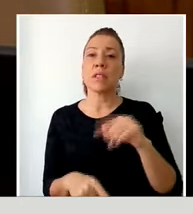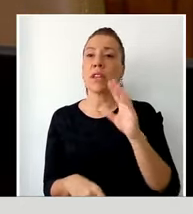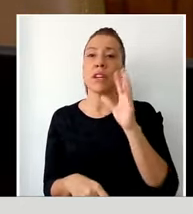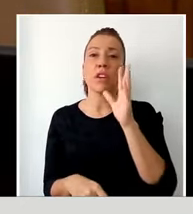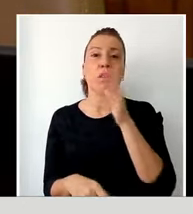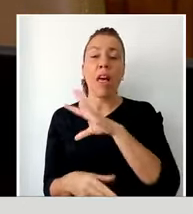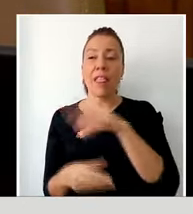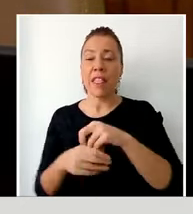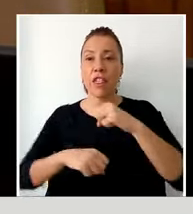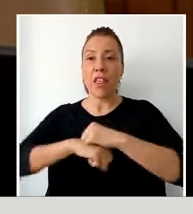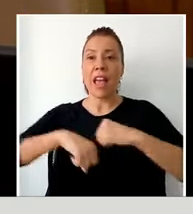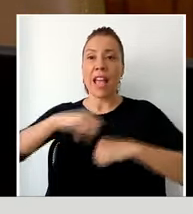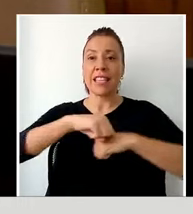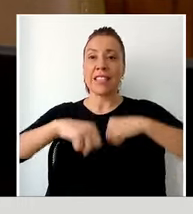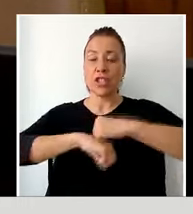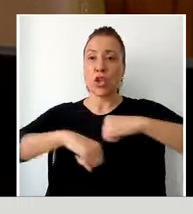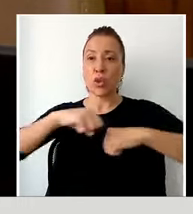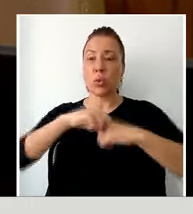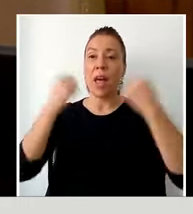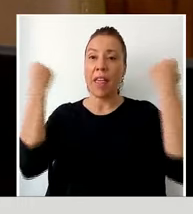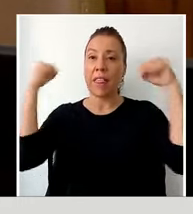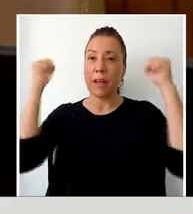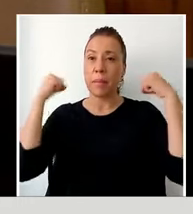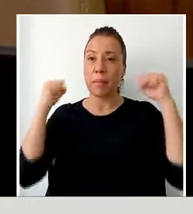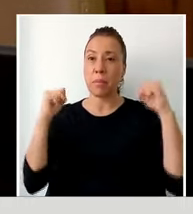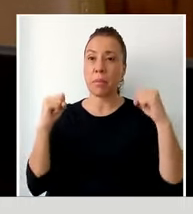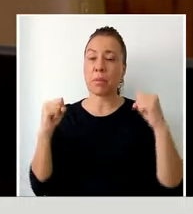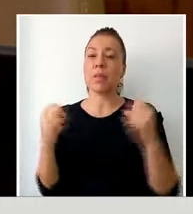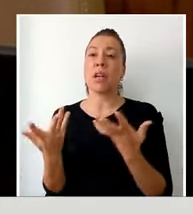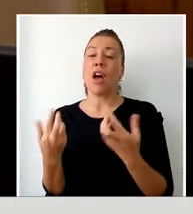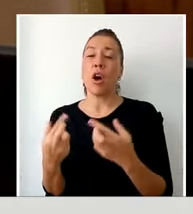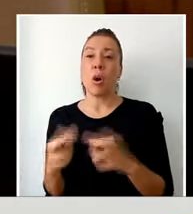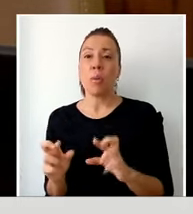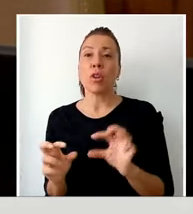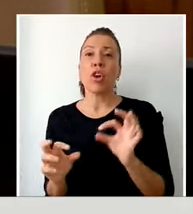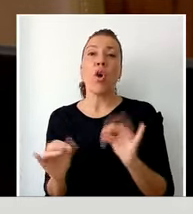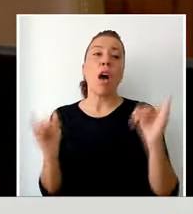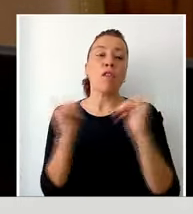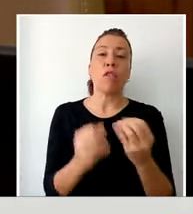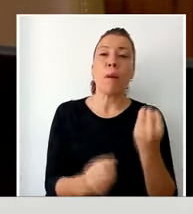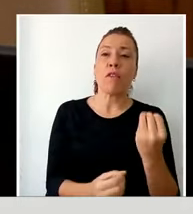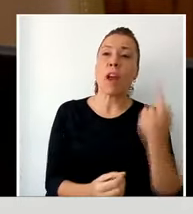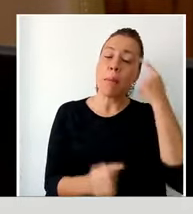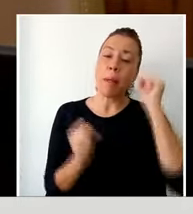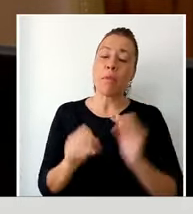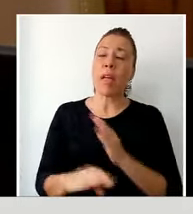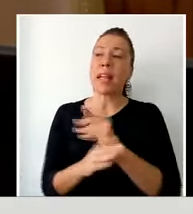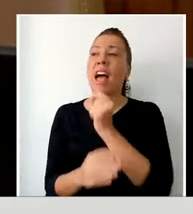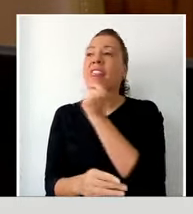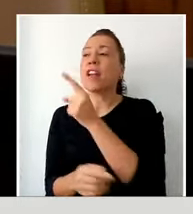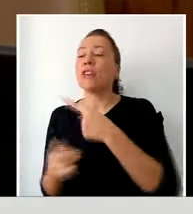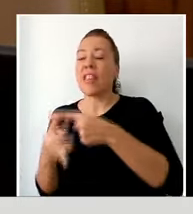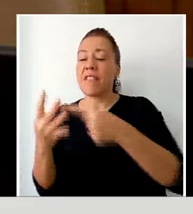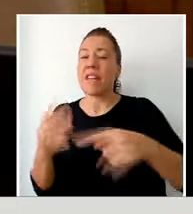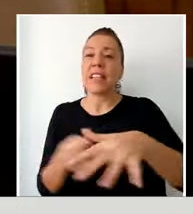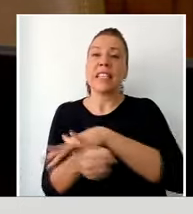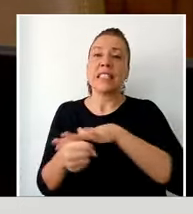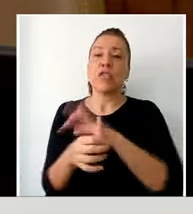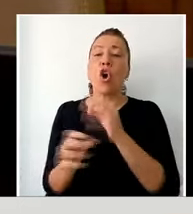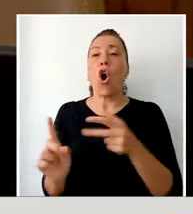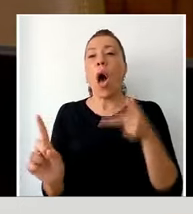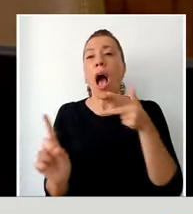organizacional deportiva ni la instancia ni los canales correctos para poder denunciar situaciones o de acoso sexual